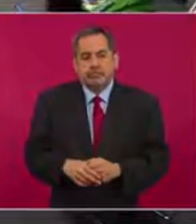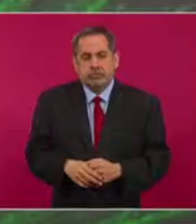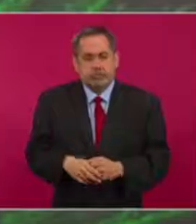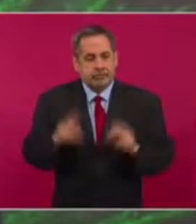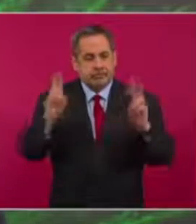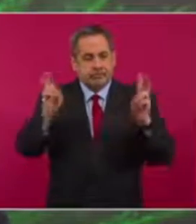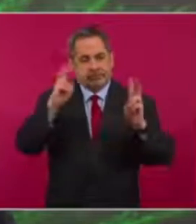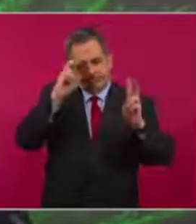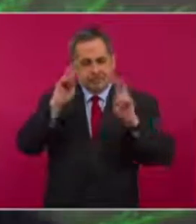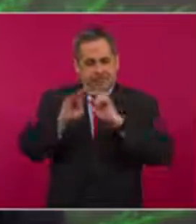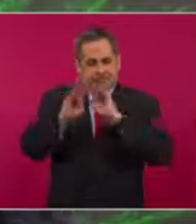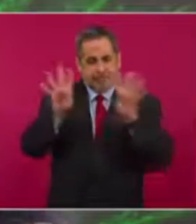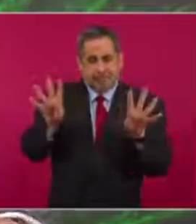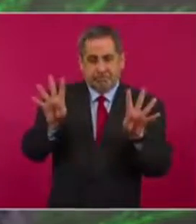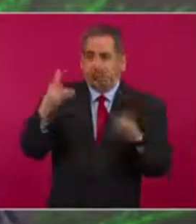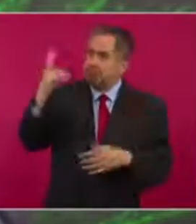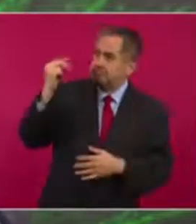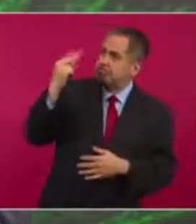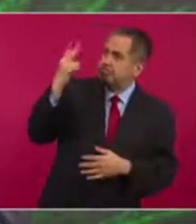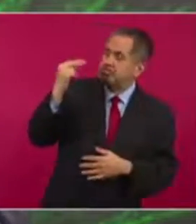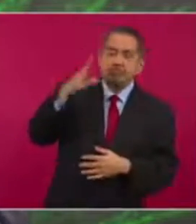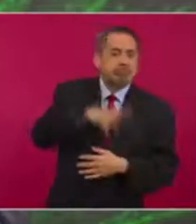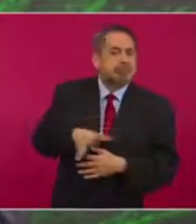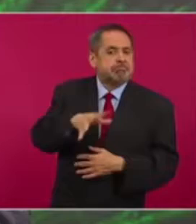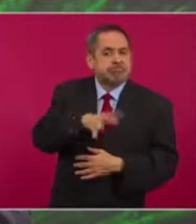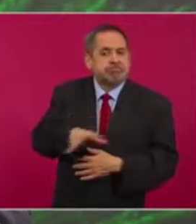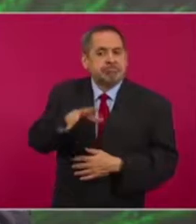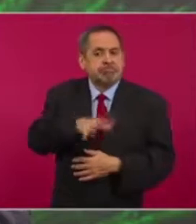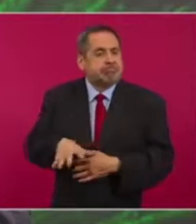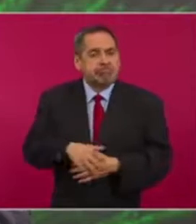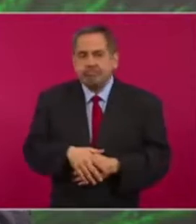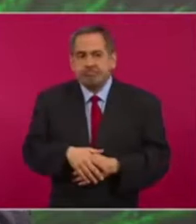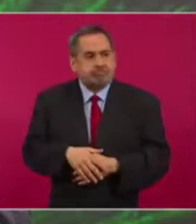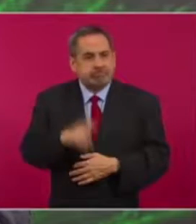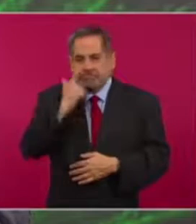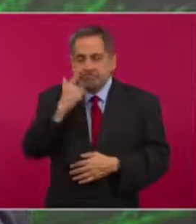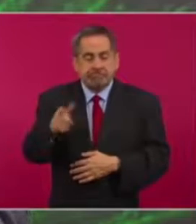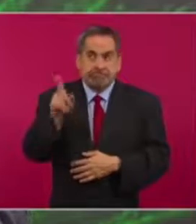penacho no se ha avanzado.